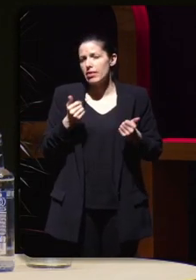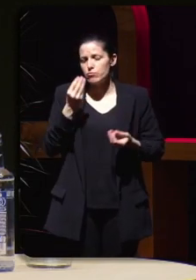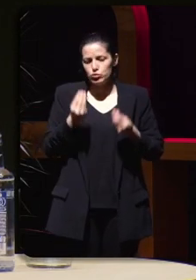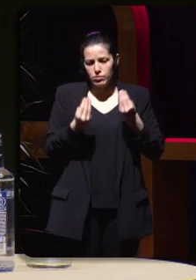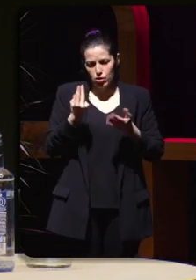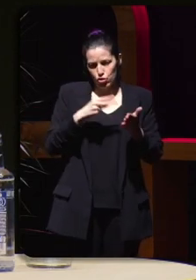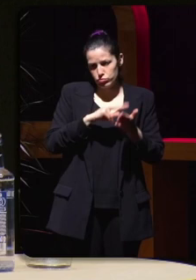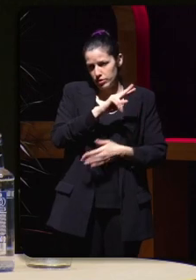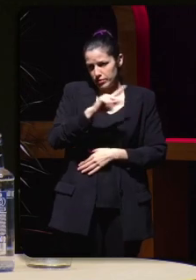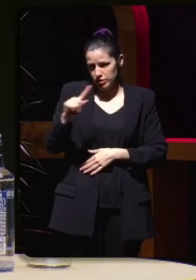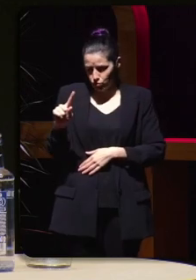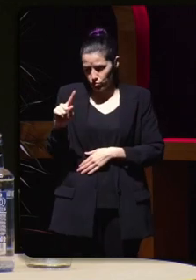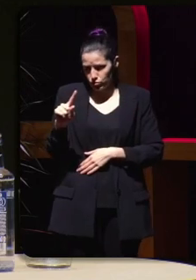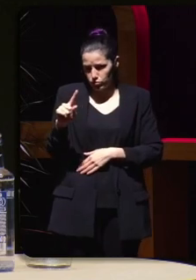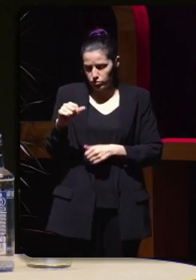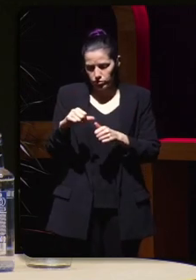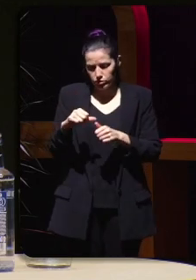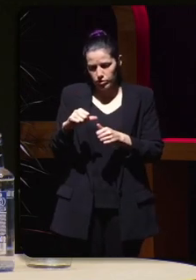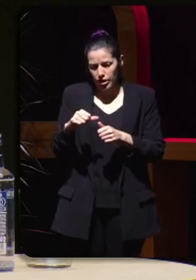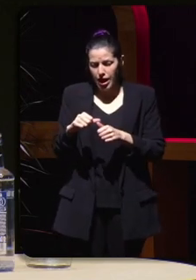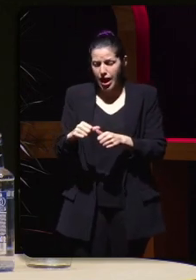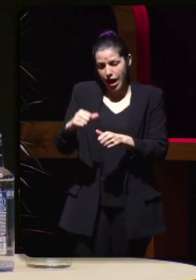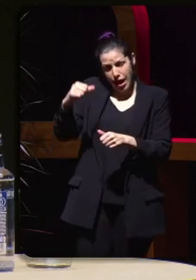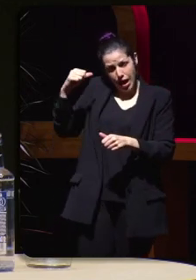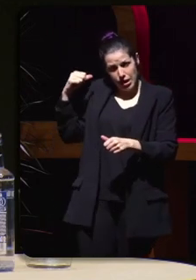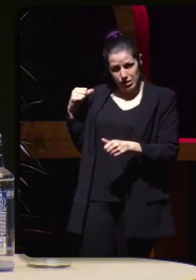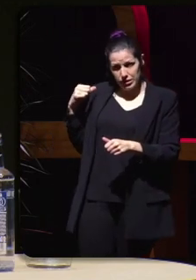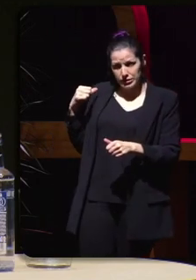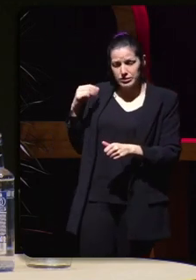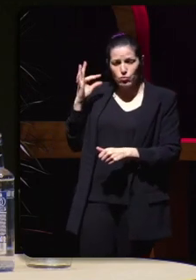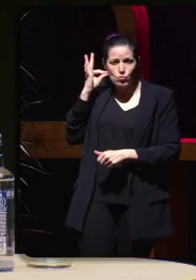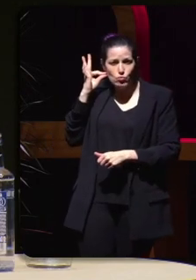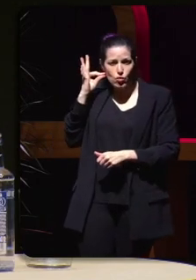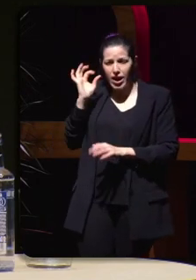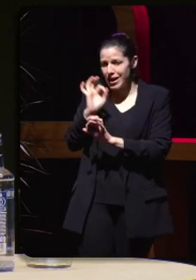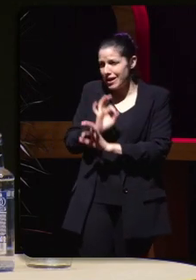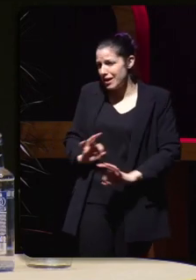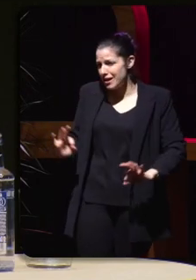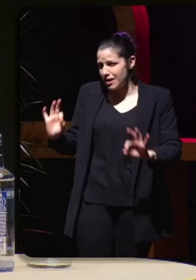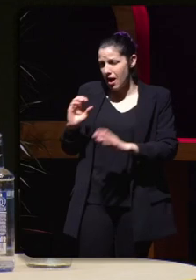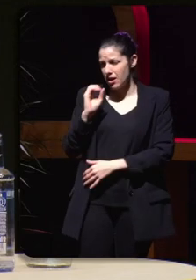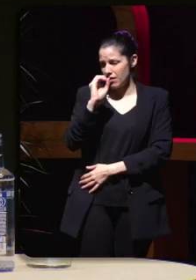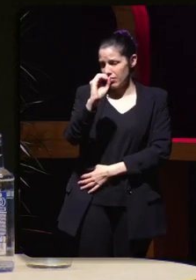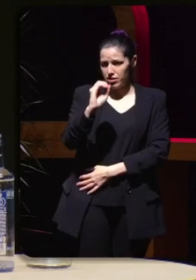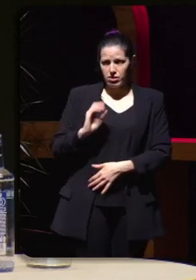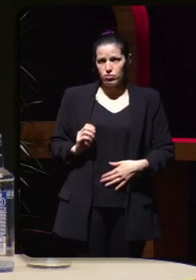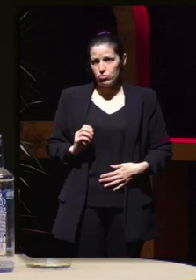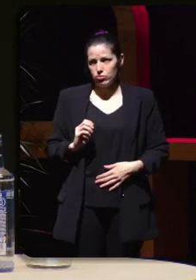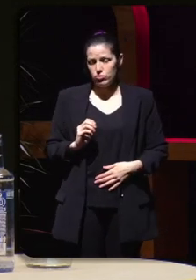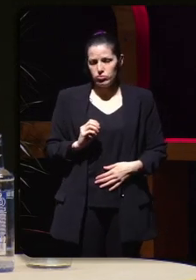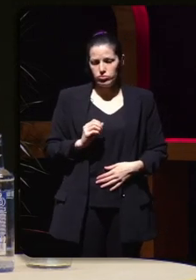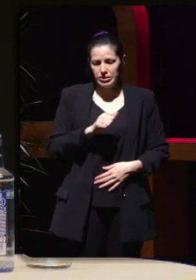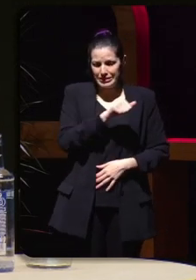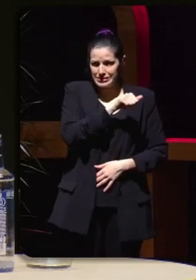ninguna mujer firmaba esa columna en el país en ese momento los siete días de la semana era una era una columna